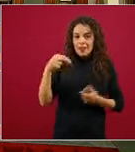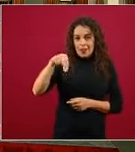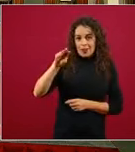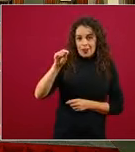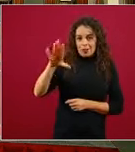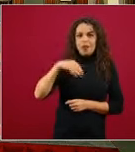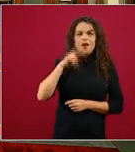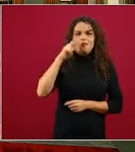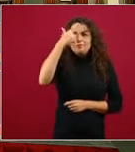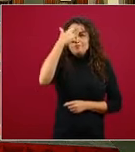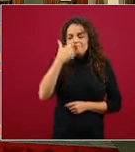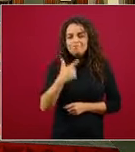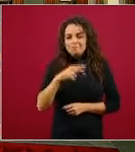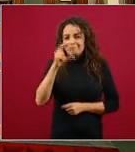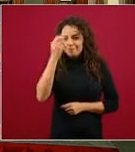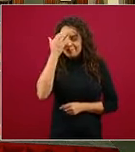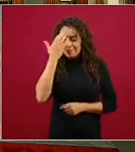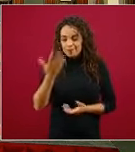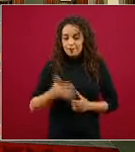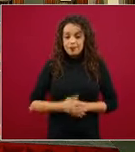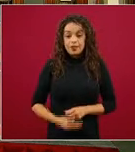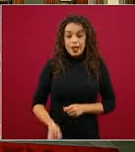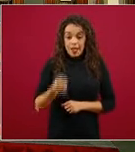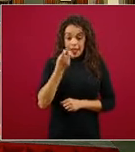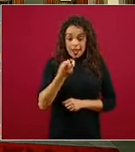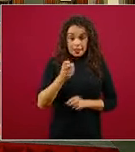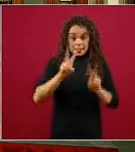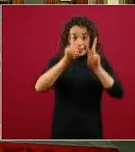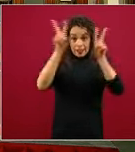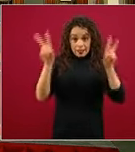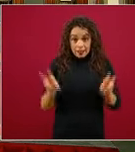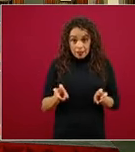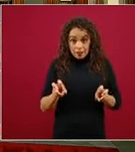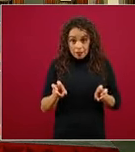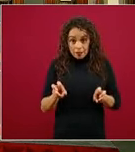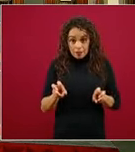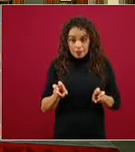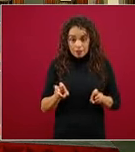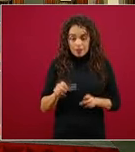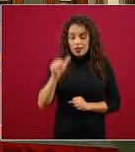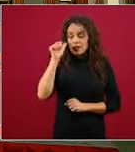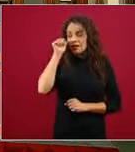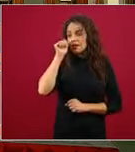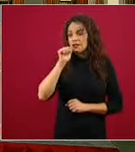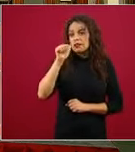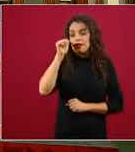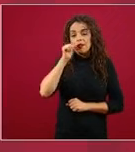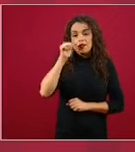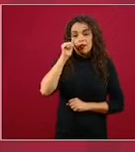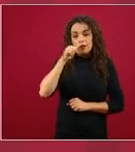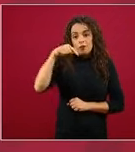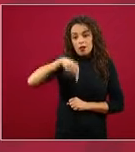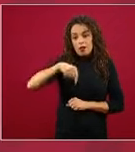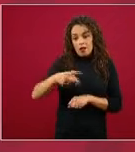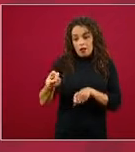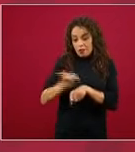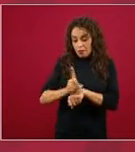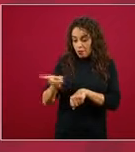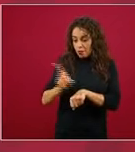Estos temas casi todas las tardes los tratamos. Entonces, como llevamos